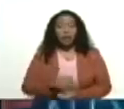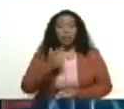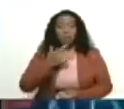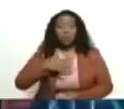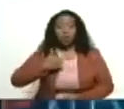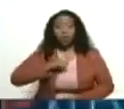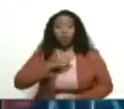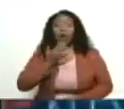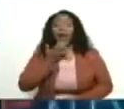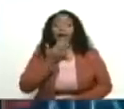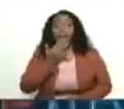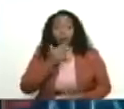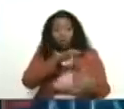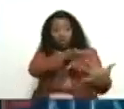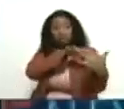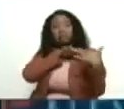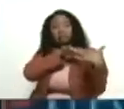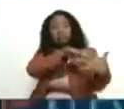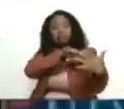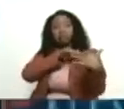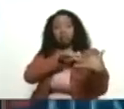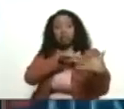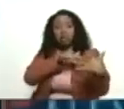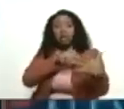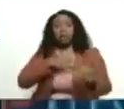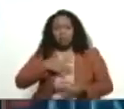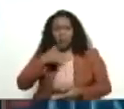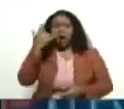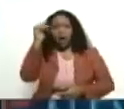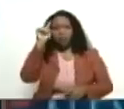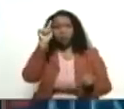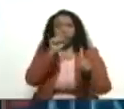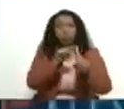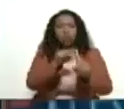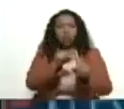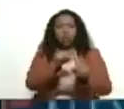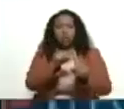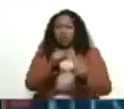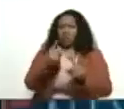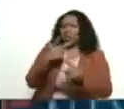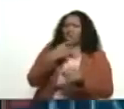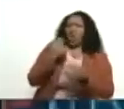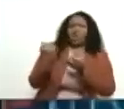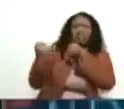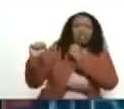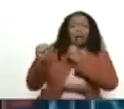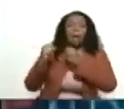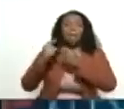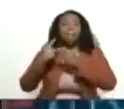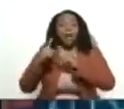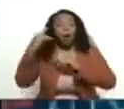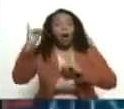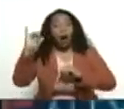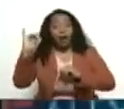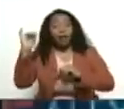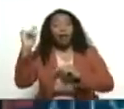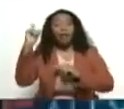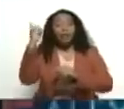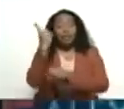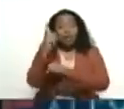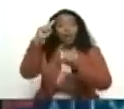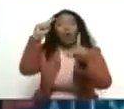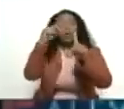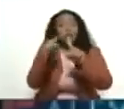guerra, podemos tener hostilidades, podemos no querernos, pero convenimos en respetar a